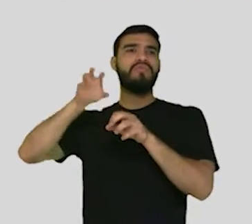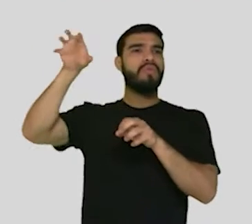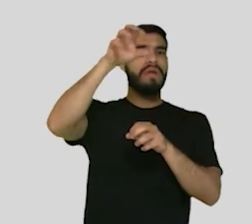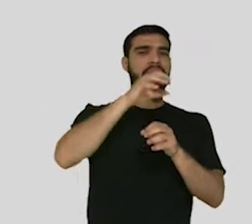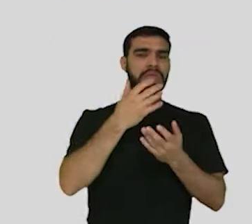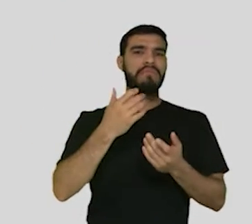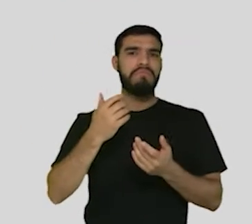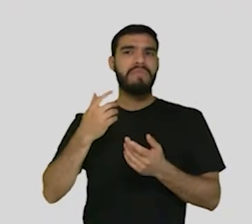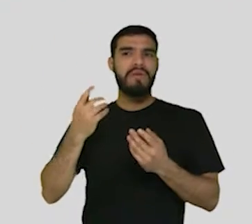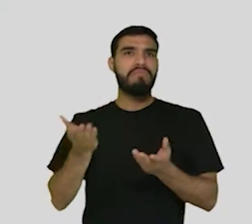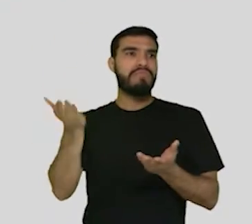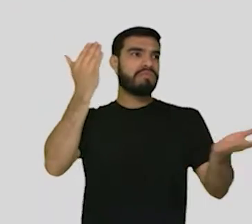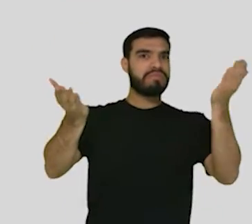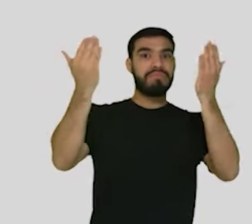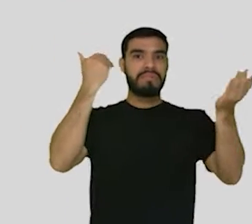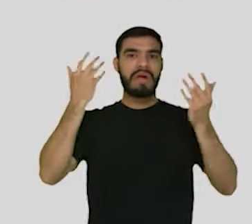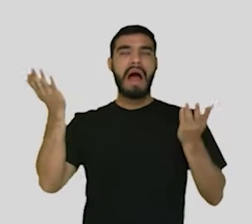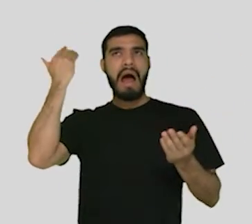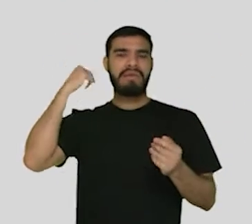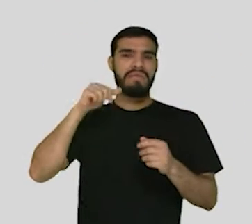Ja, Rosé,